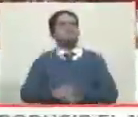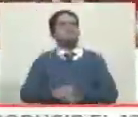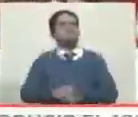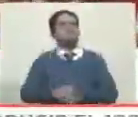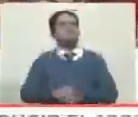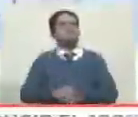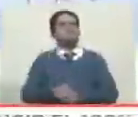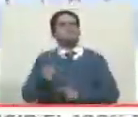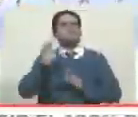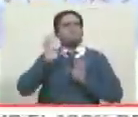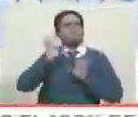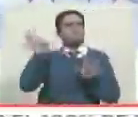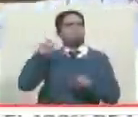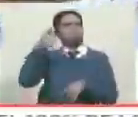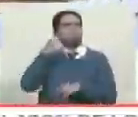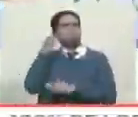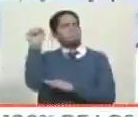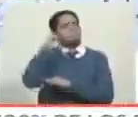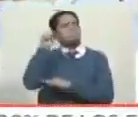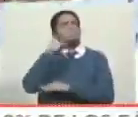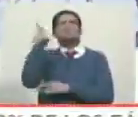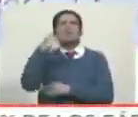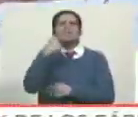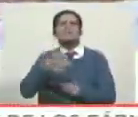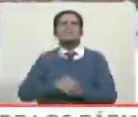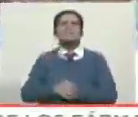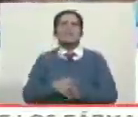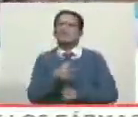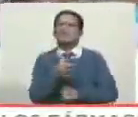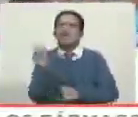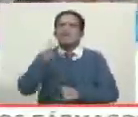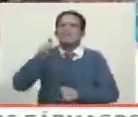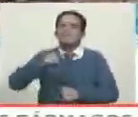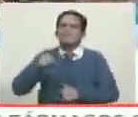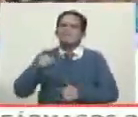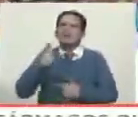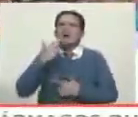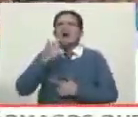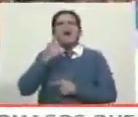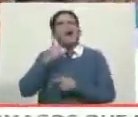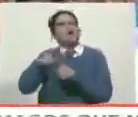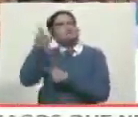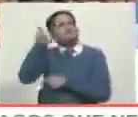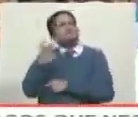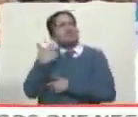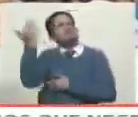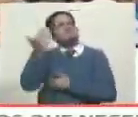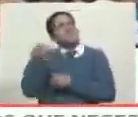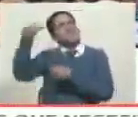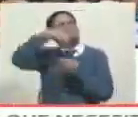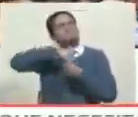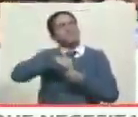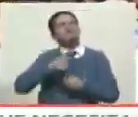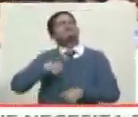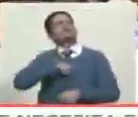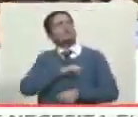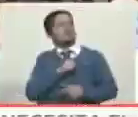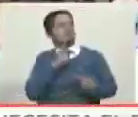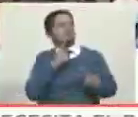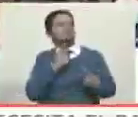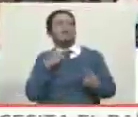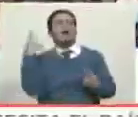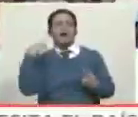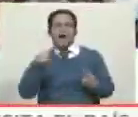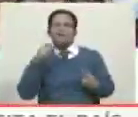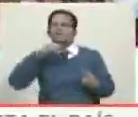pero con todas ellas necesitamos fuerzas de ningún lado tenemos el valor de la historia tenemos el